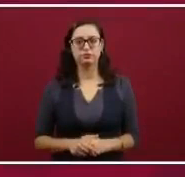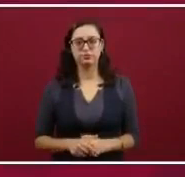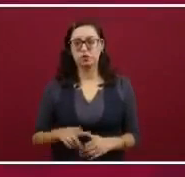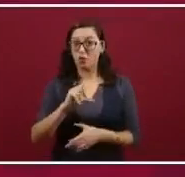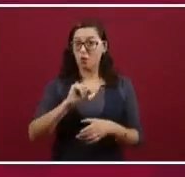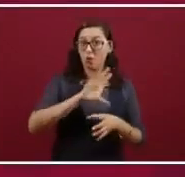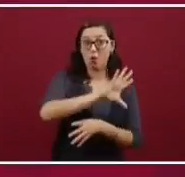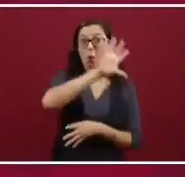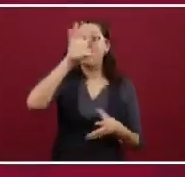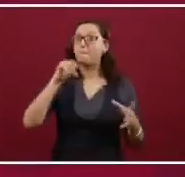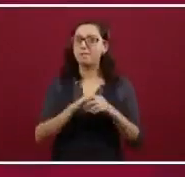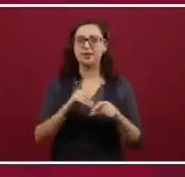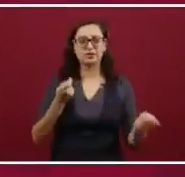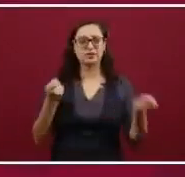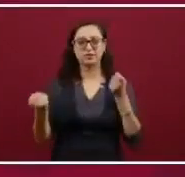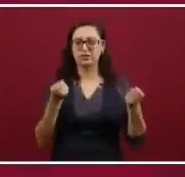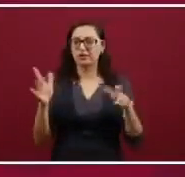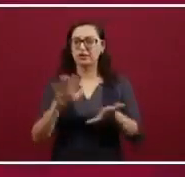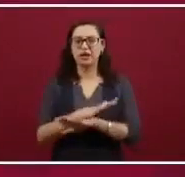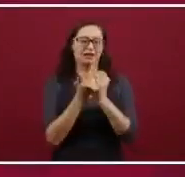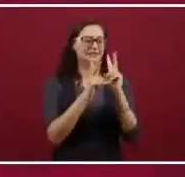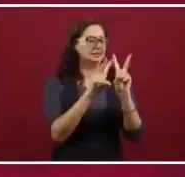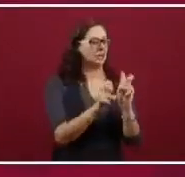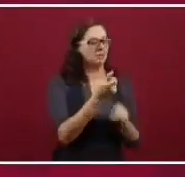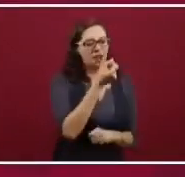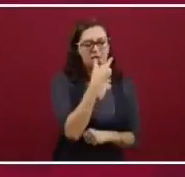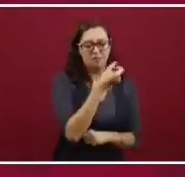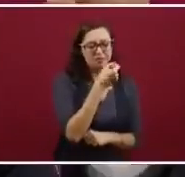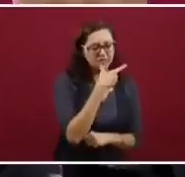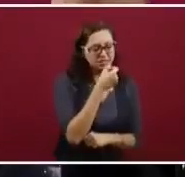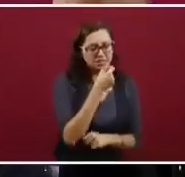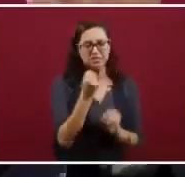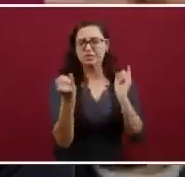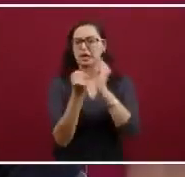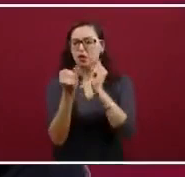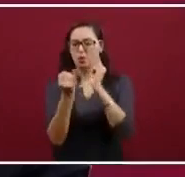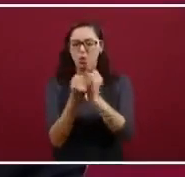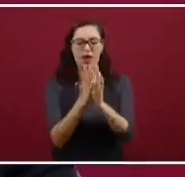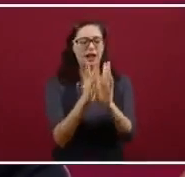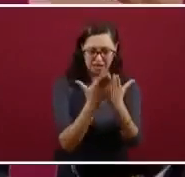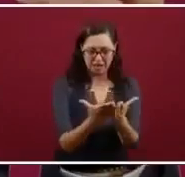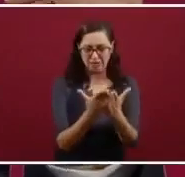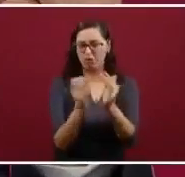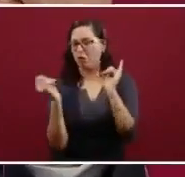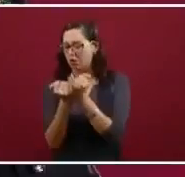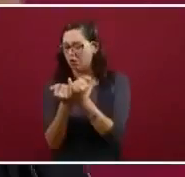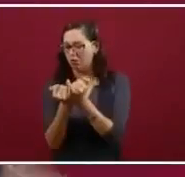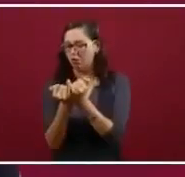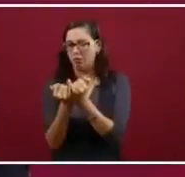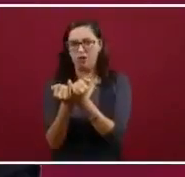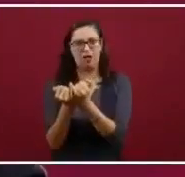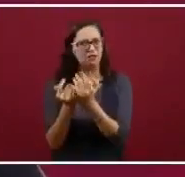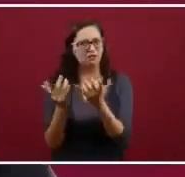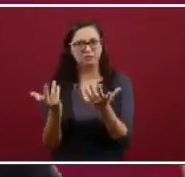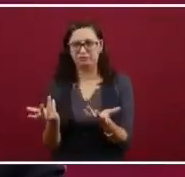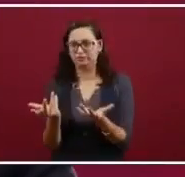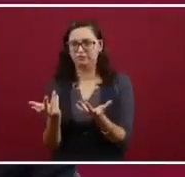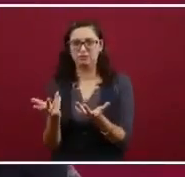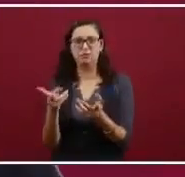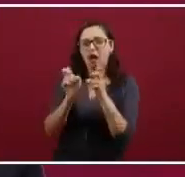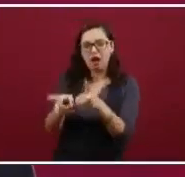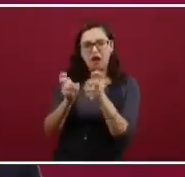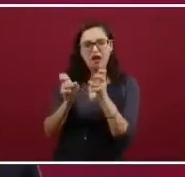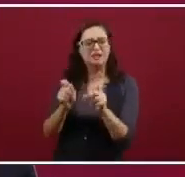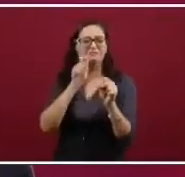de régimen. Es lo mismo de las medicinas, de los libros de texto, del